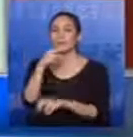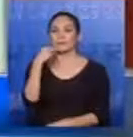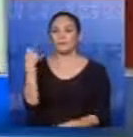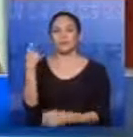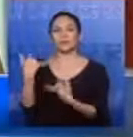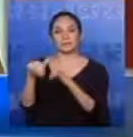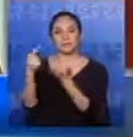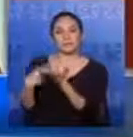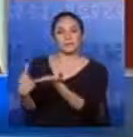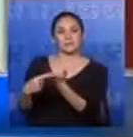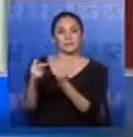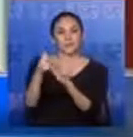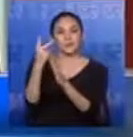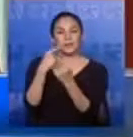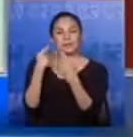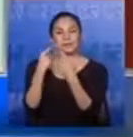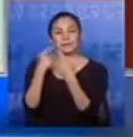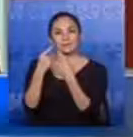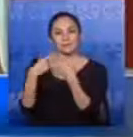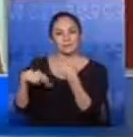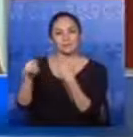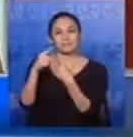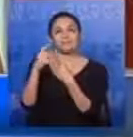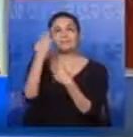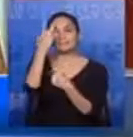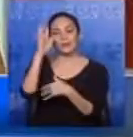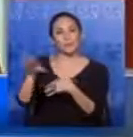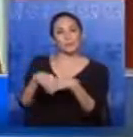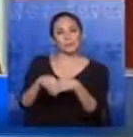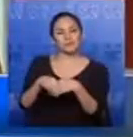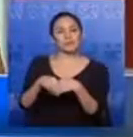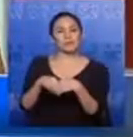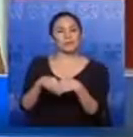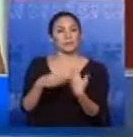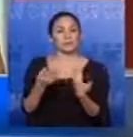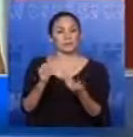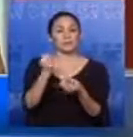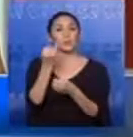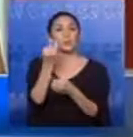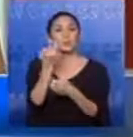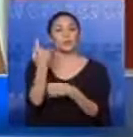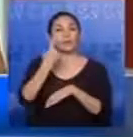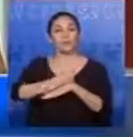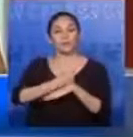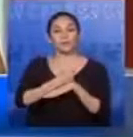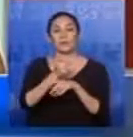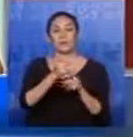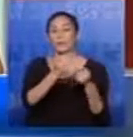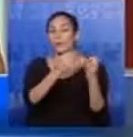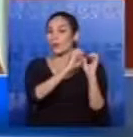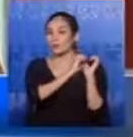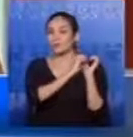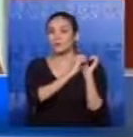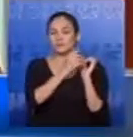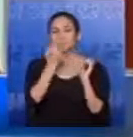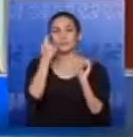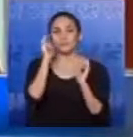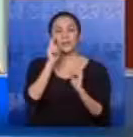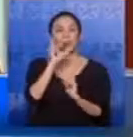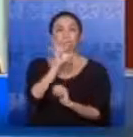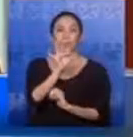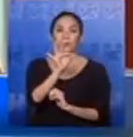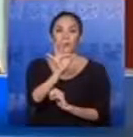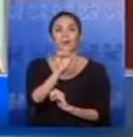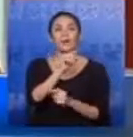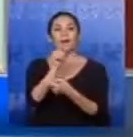feriados. La norma plantea, entre otras cosas, que el número de días de asueto obligatorios pasen de 9